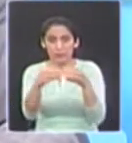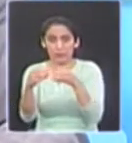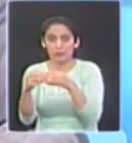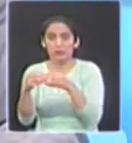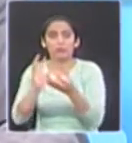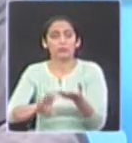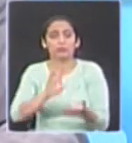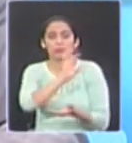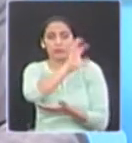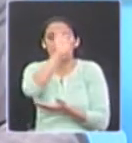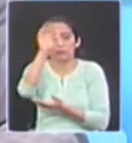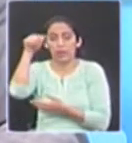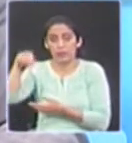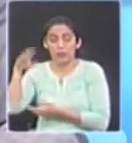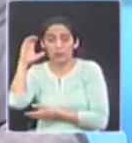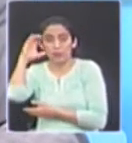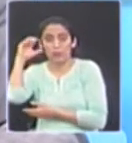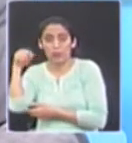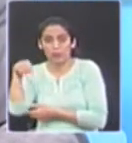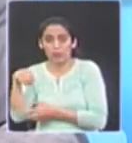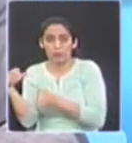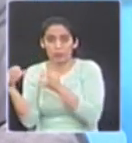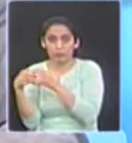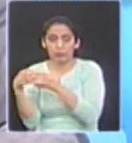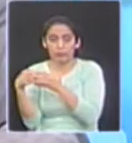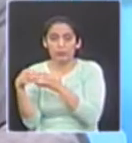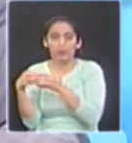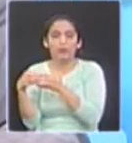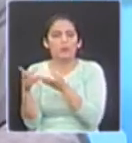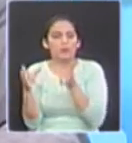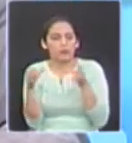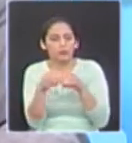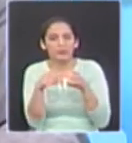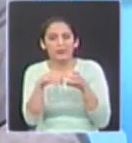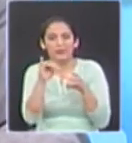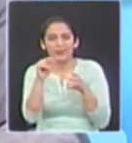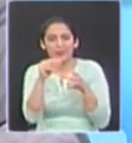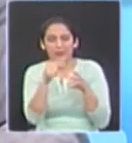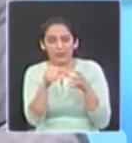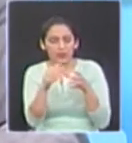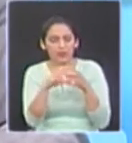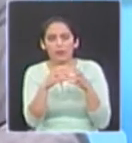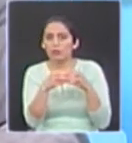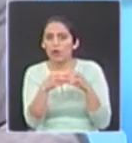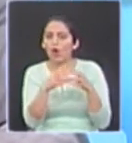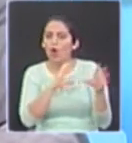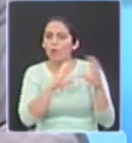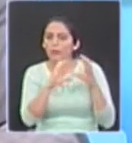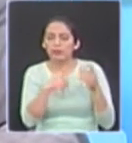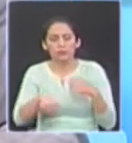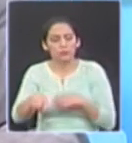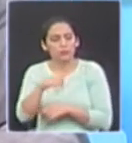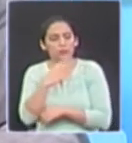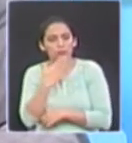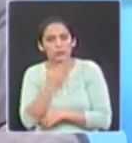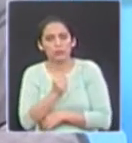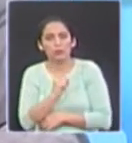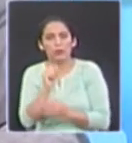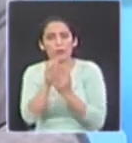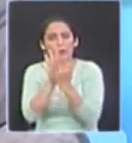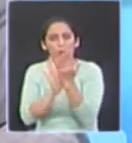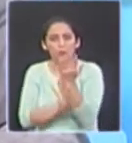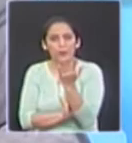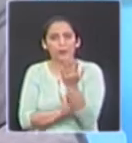La Cámara de Industrias, Producción y Empleo trabajó conjuntamente con el INCAE para presentarles a los candidatos una propuesta que se denomina Visión